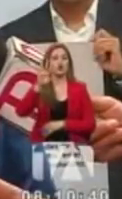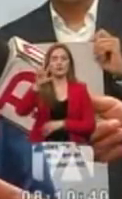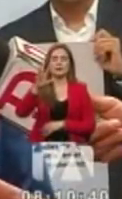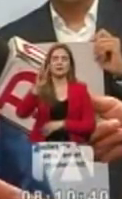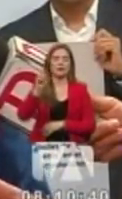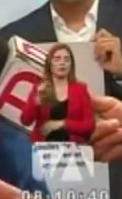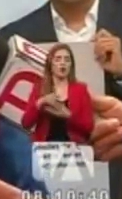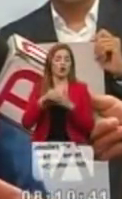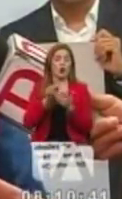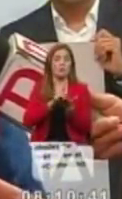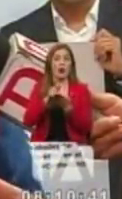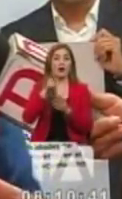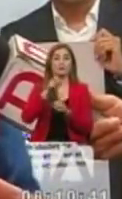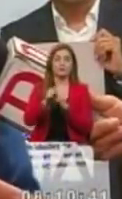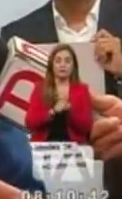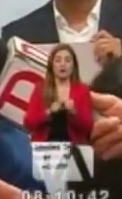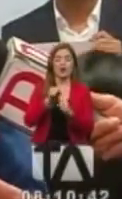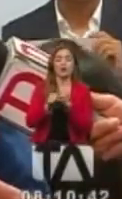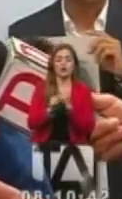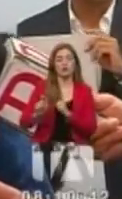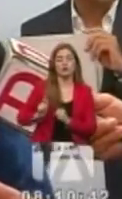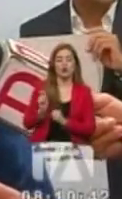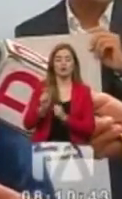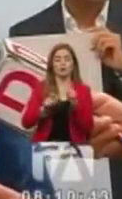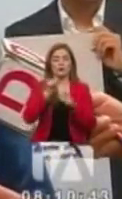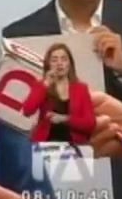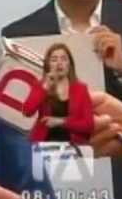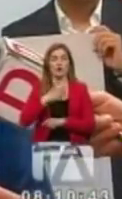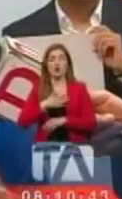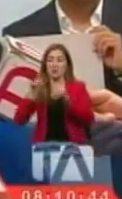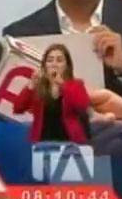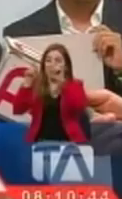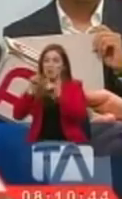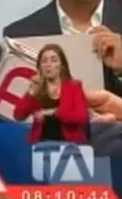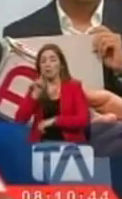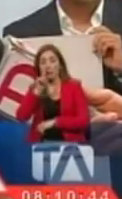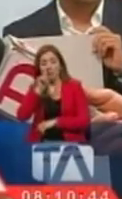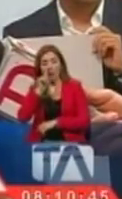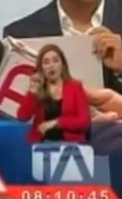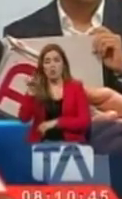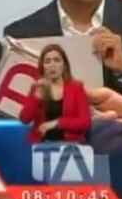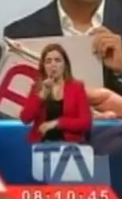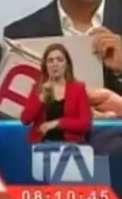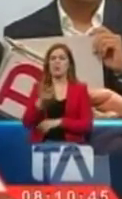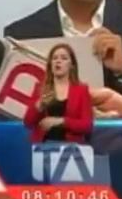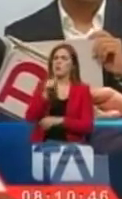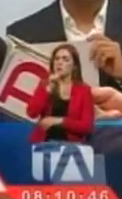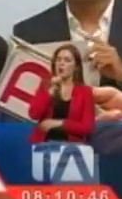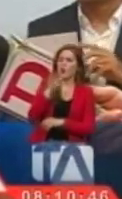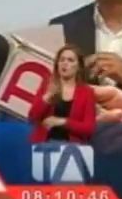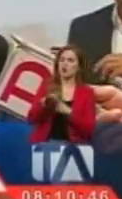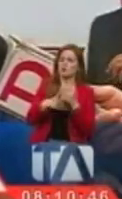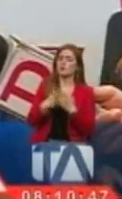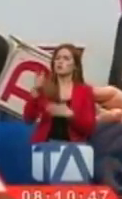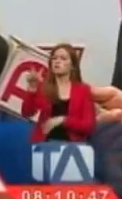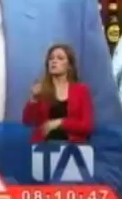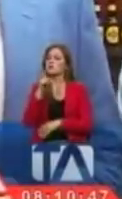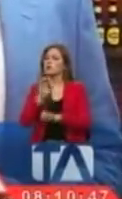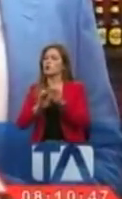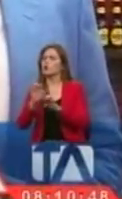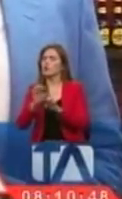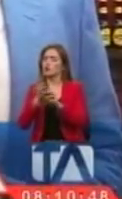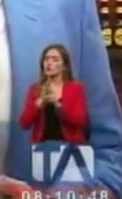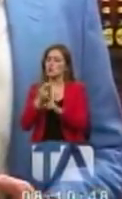siempre vamos a ser muy exigentes personas vengo del sector privado y en el sector privado te miden por resultados lo mismo tiene que ser el sector